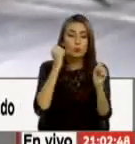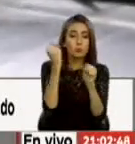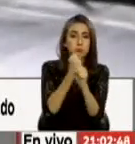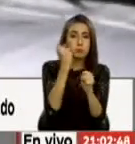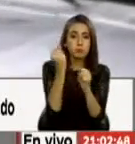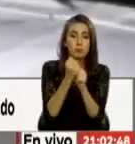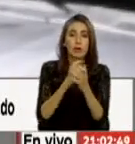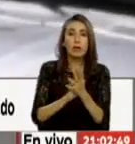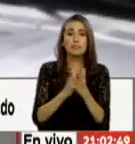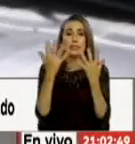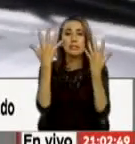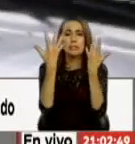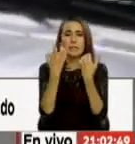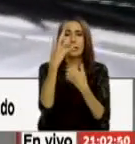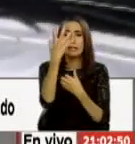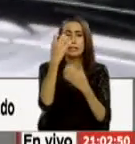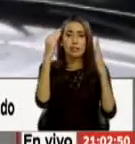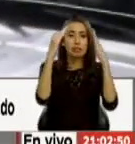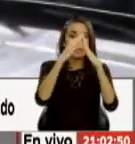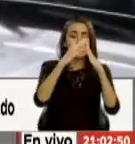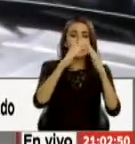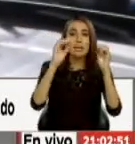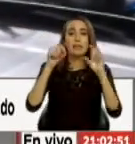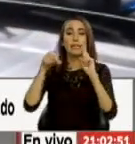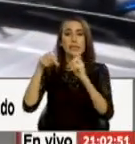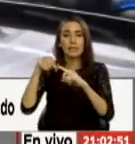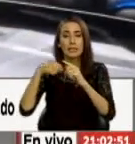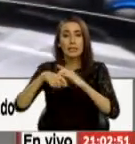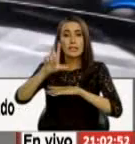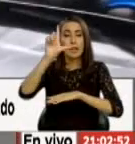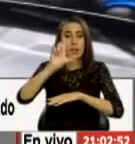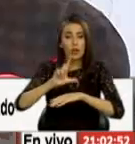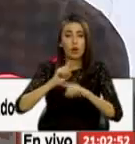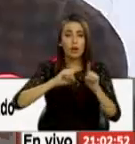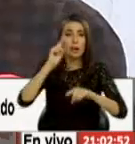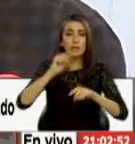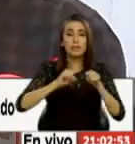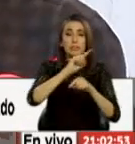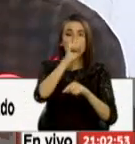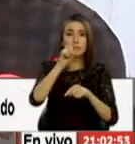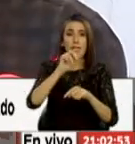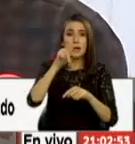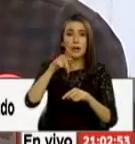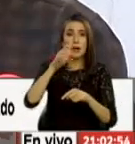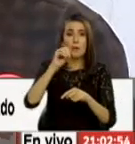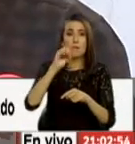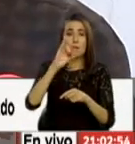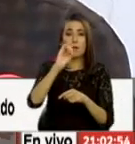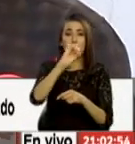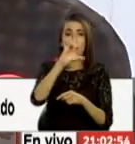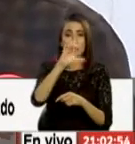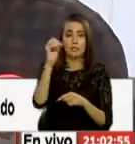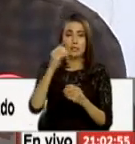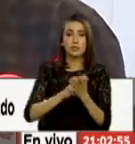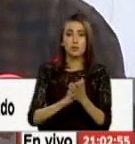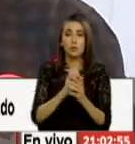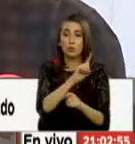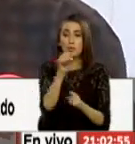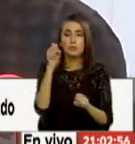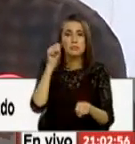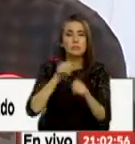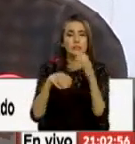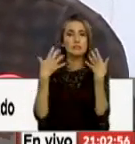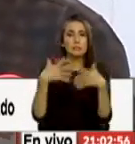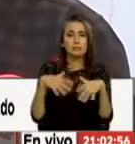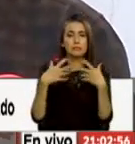con 15 allanamientos a inmuebles en Quito, Loja y Zapotillo. Están afectando la vida de miles de familias ecuatorianas que